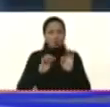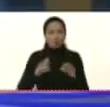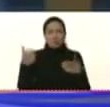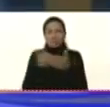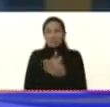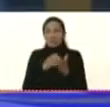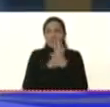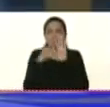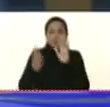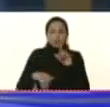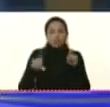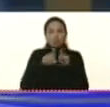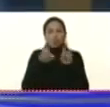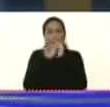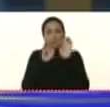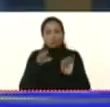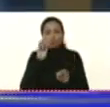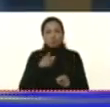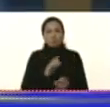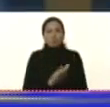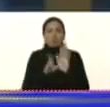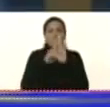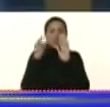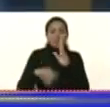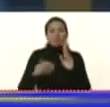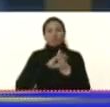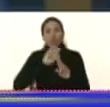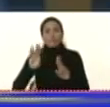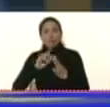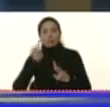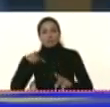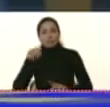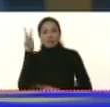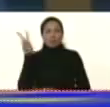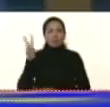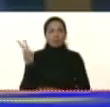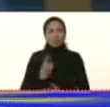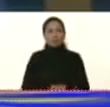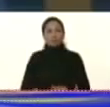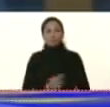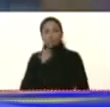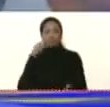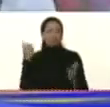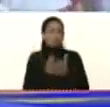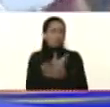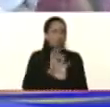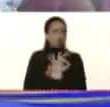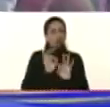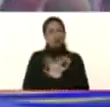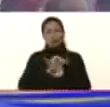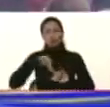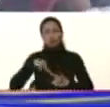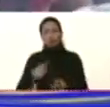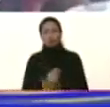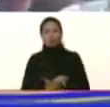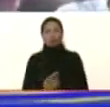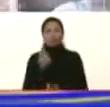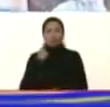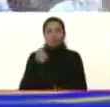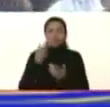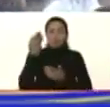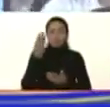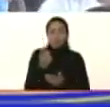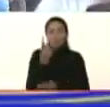el derecho al futuro, el derecho a patria que tiene Venezuela. No nos los quitarán jamás. Ni un millón